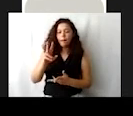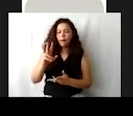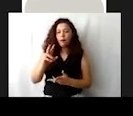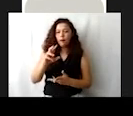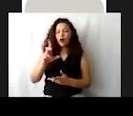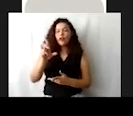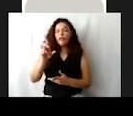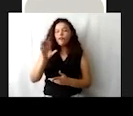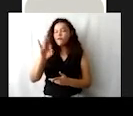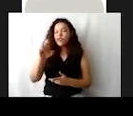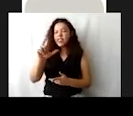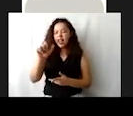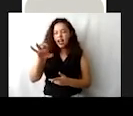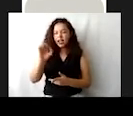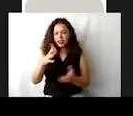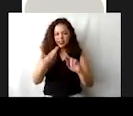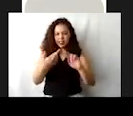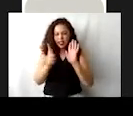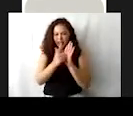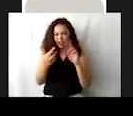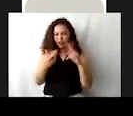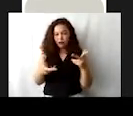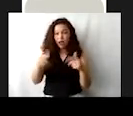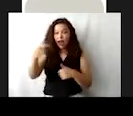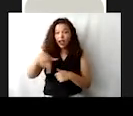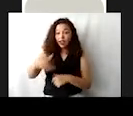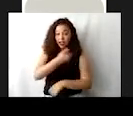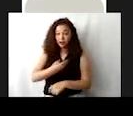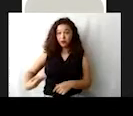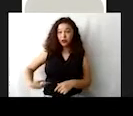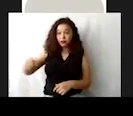ahí en el municipio era precisamente